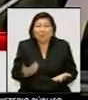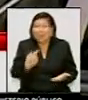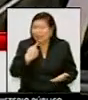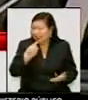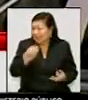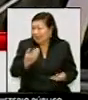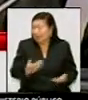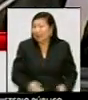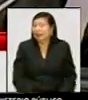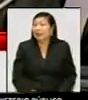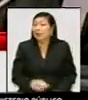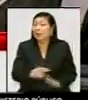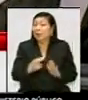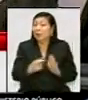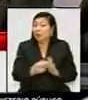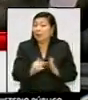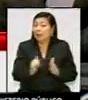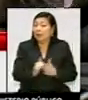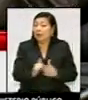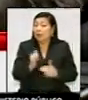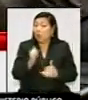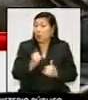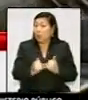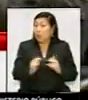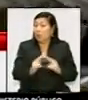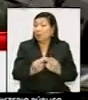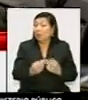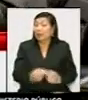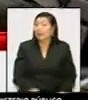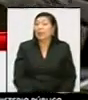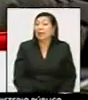decisión. Y los proyectos que nosotros en la última sesión que